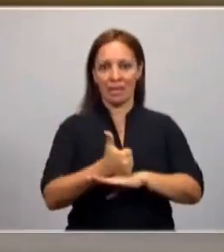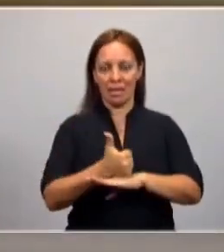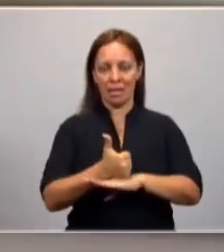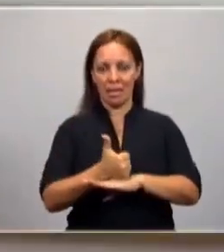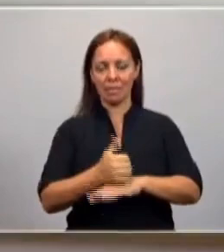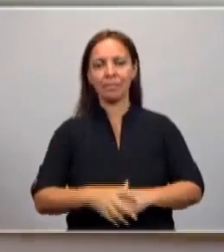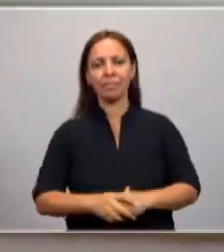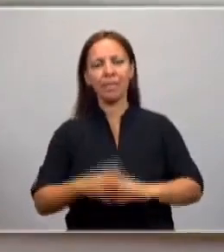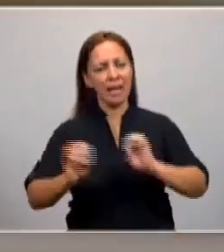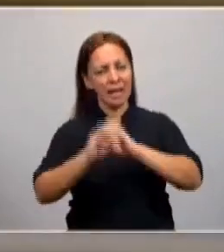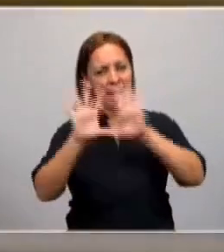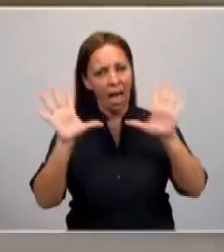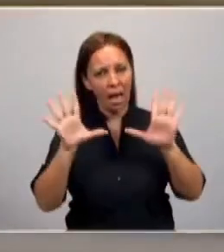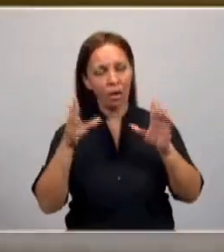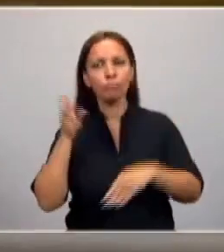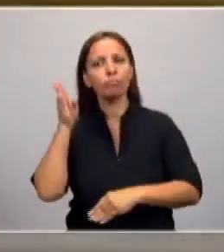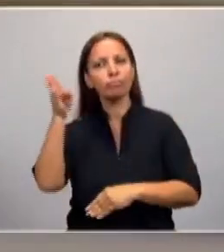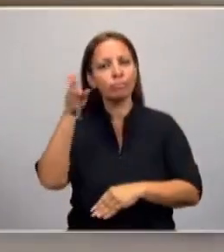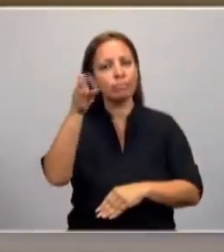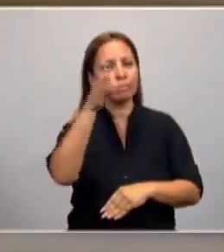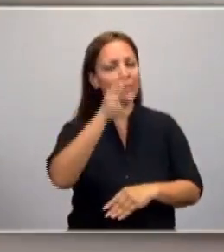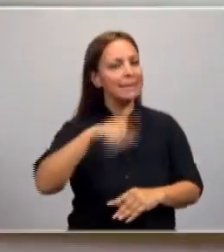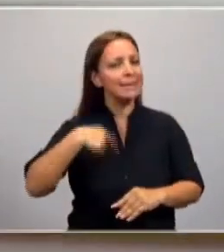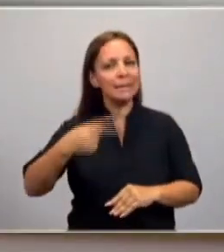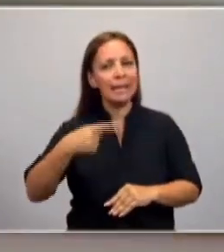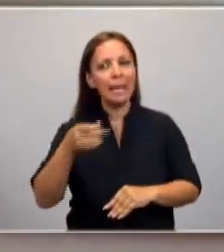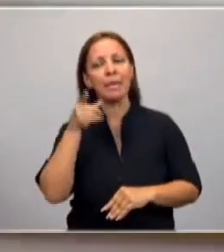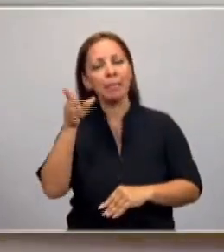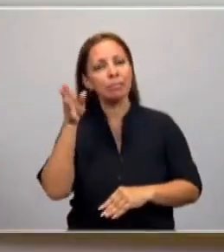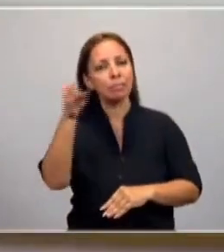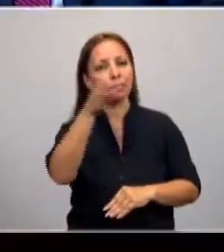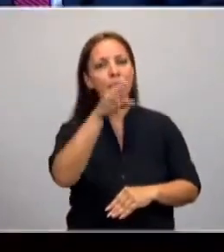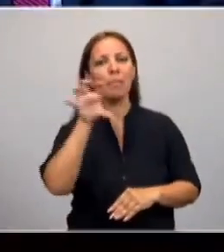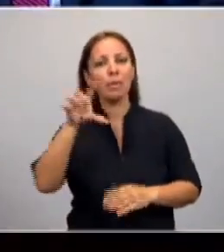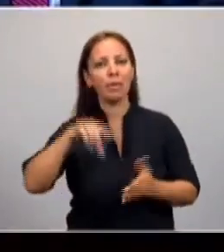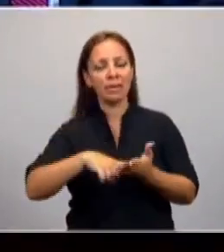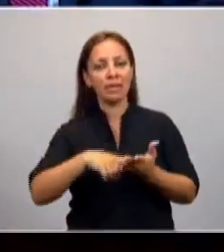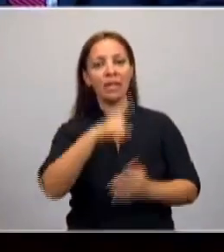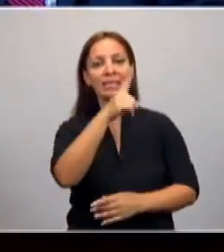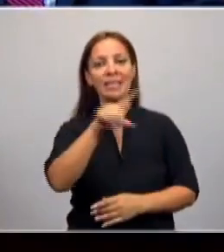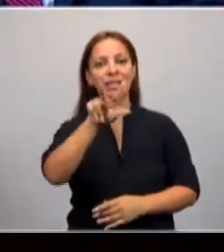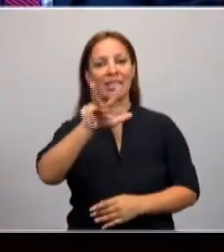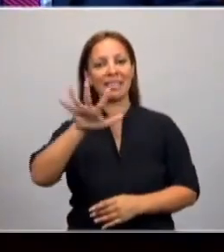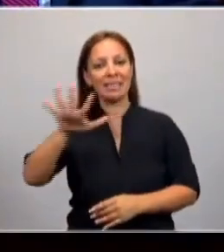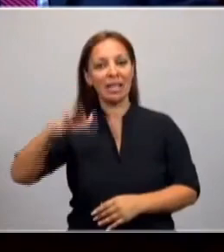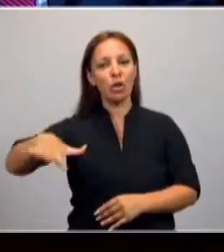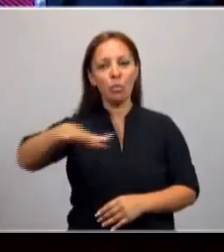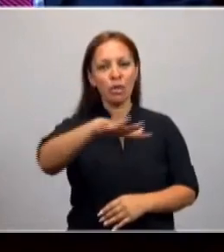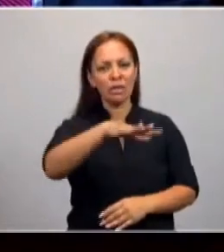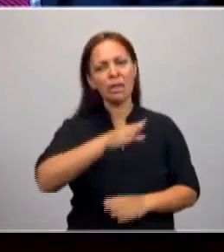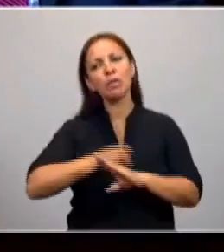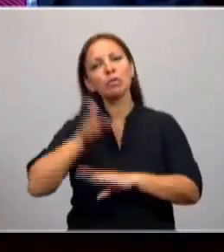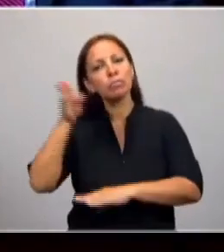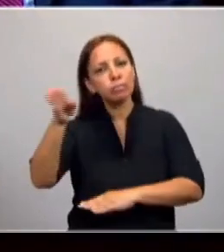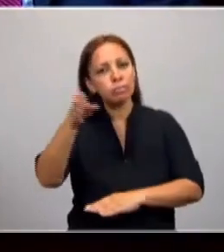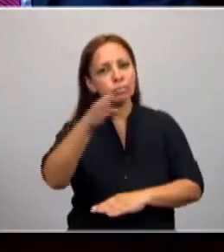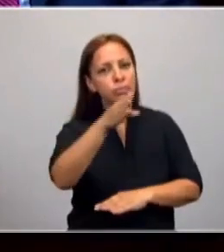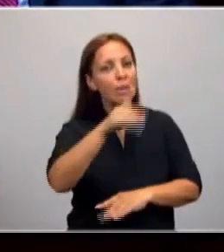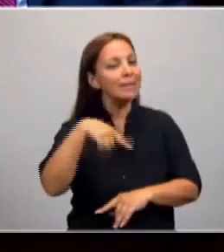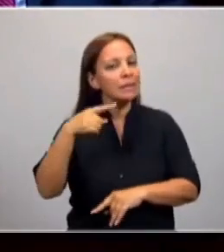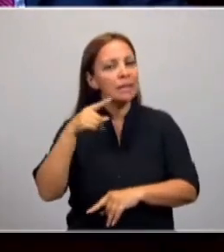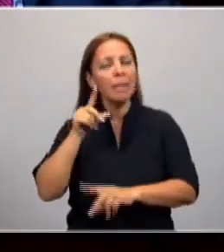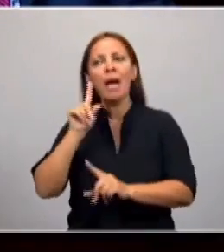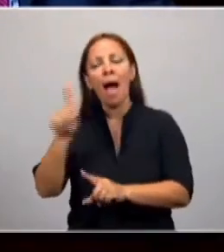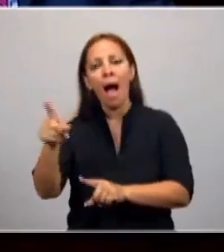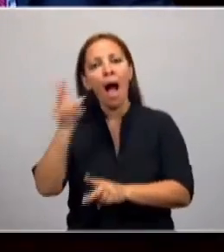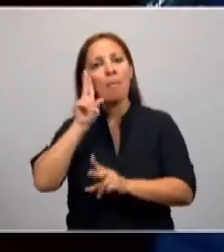claro, recorrimos y recorremos permanentemente la provincia, sus 135 municipios, y donde vamos se reconoce